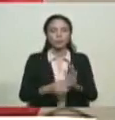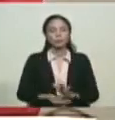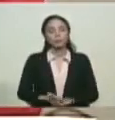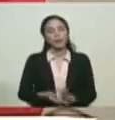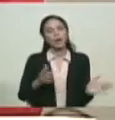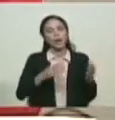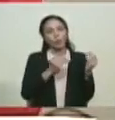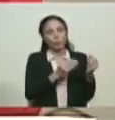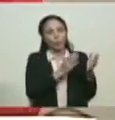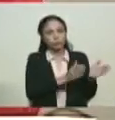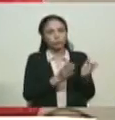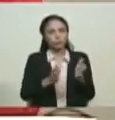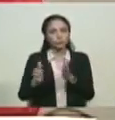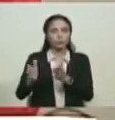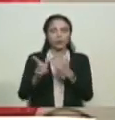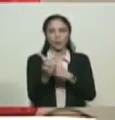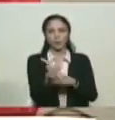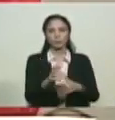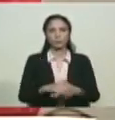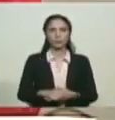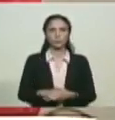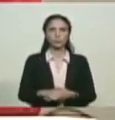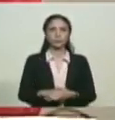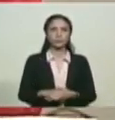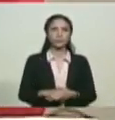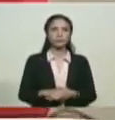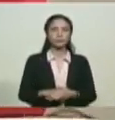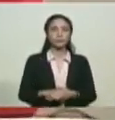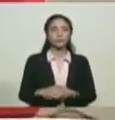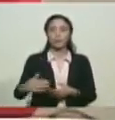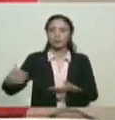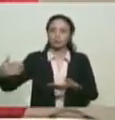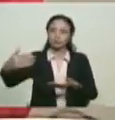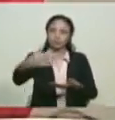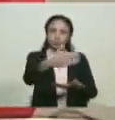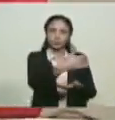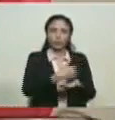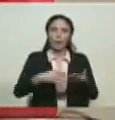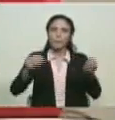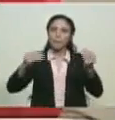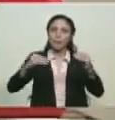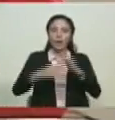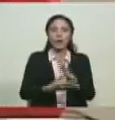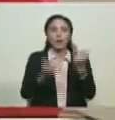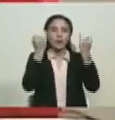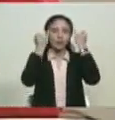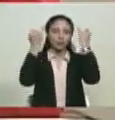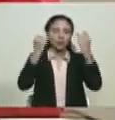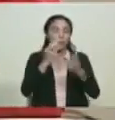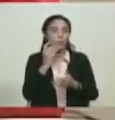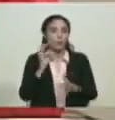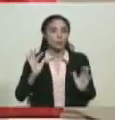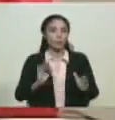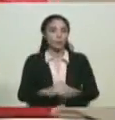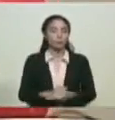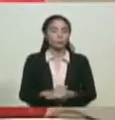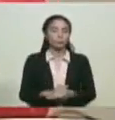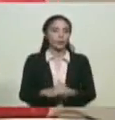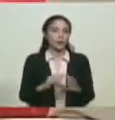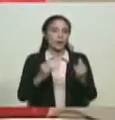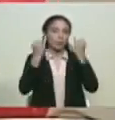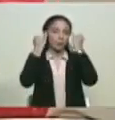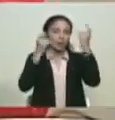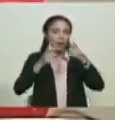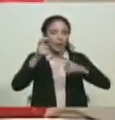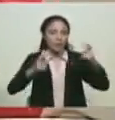nuestro partido pues recoger no solo el tema electoral sino el tema como este